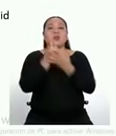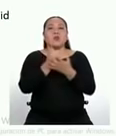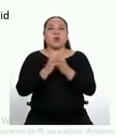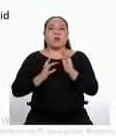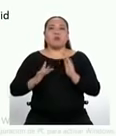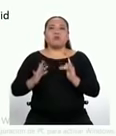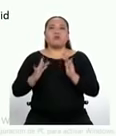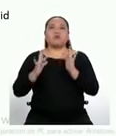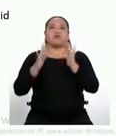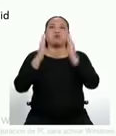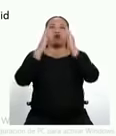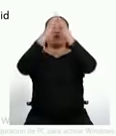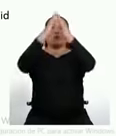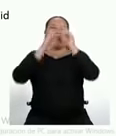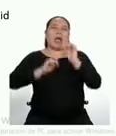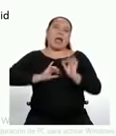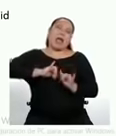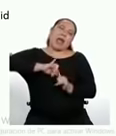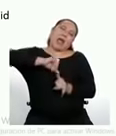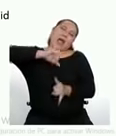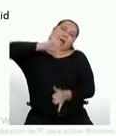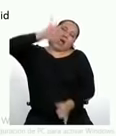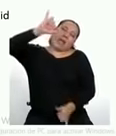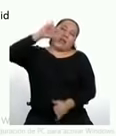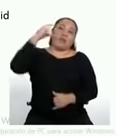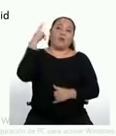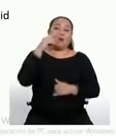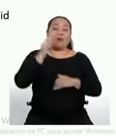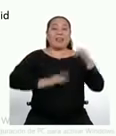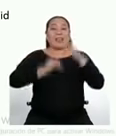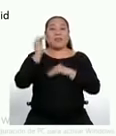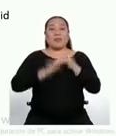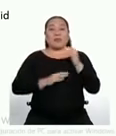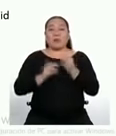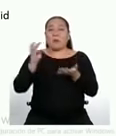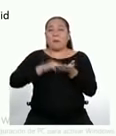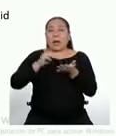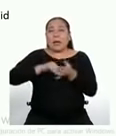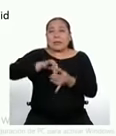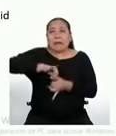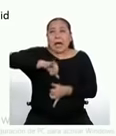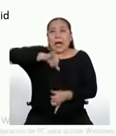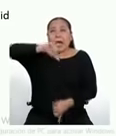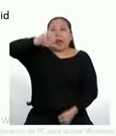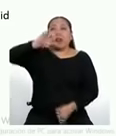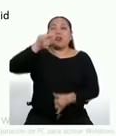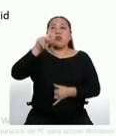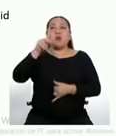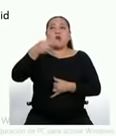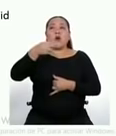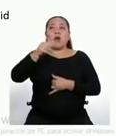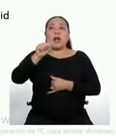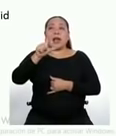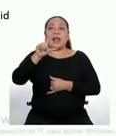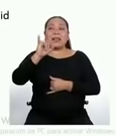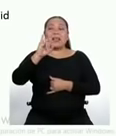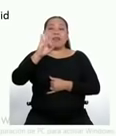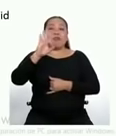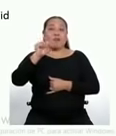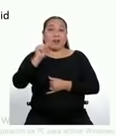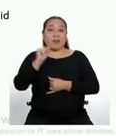alto. Y es así que vemos entre el edificio más alto del mundo, que es el Burj Khalifa, en Dubái, que